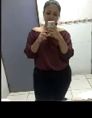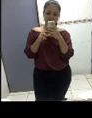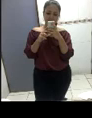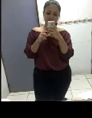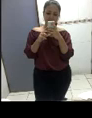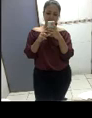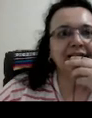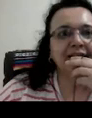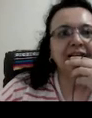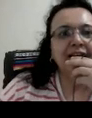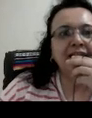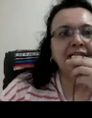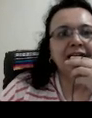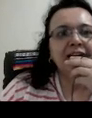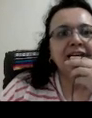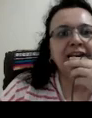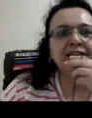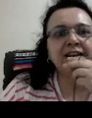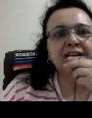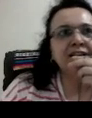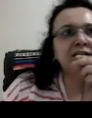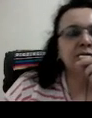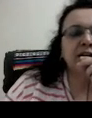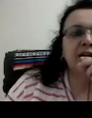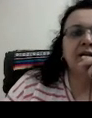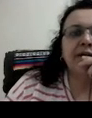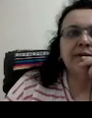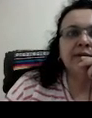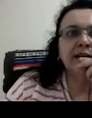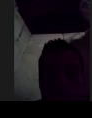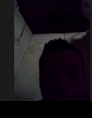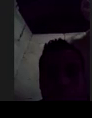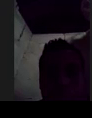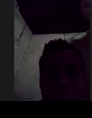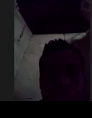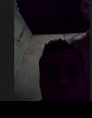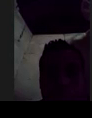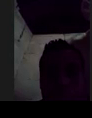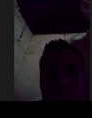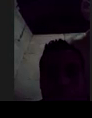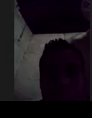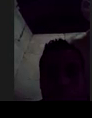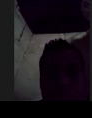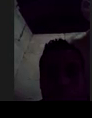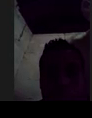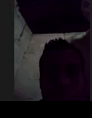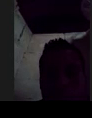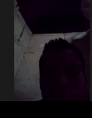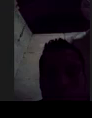negativo. Ajá. And then, it's easy to get around. ¿Es positivo o negativo?